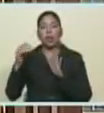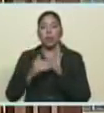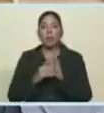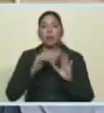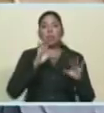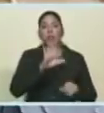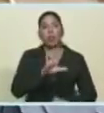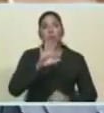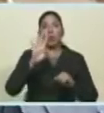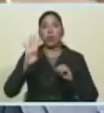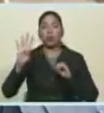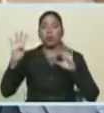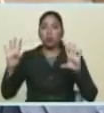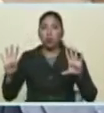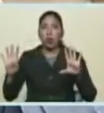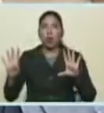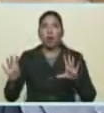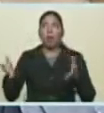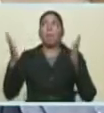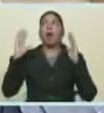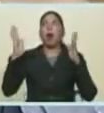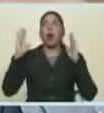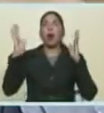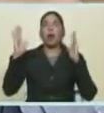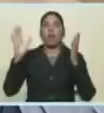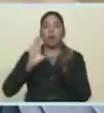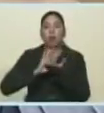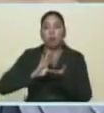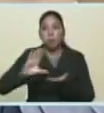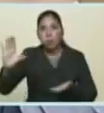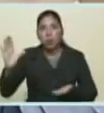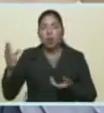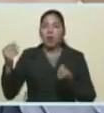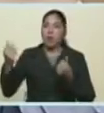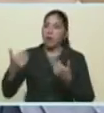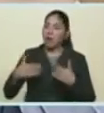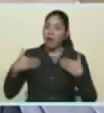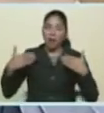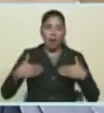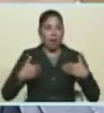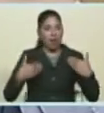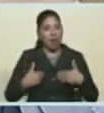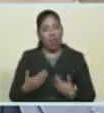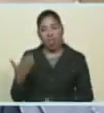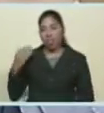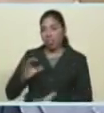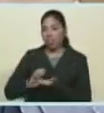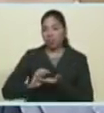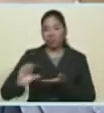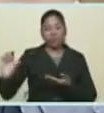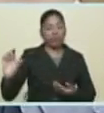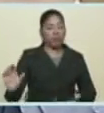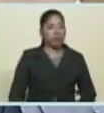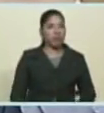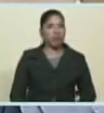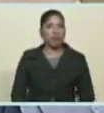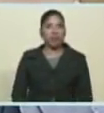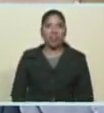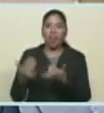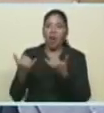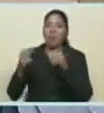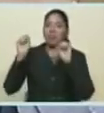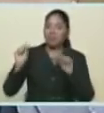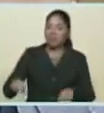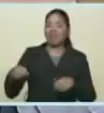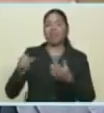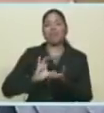96.549 millones de bolívares. Por fin da gusto darle plata a Miranda. Gobernación, 48.819 millones de bolívares.